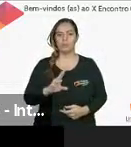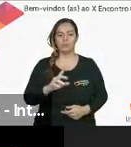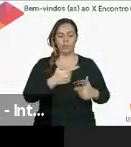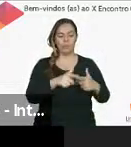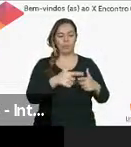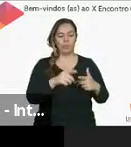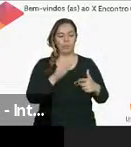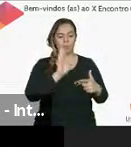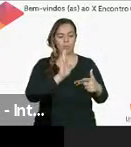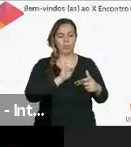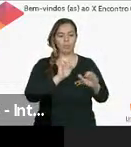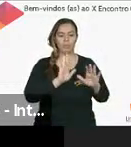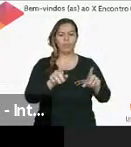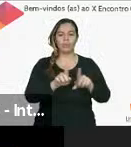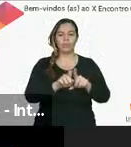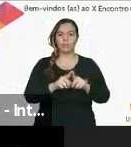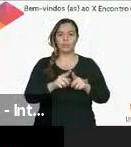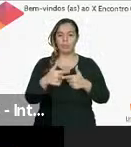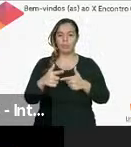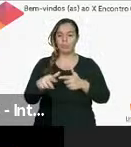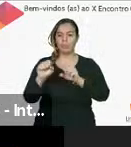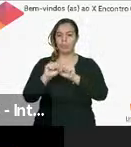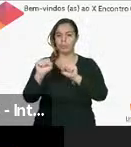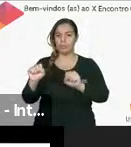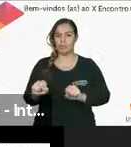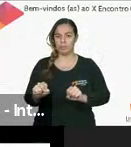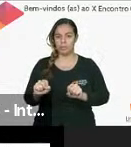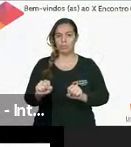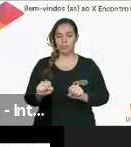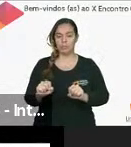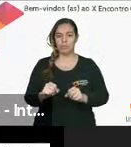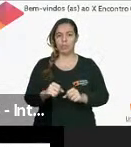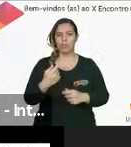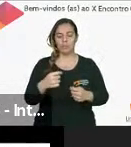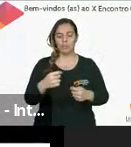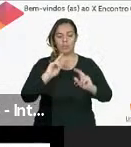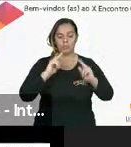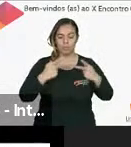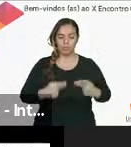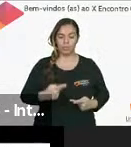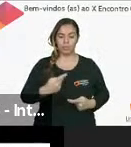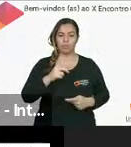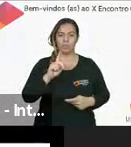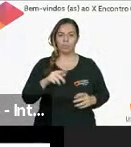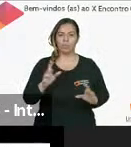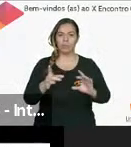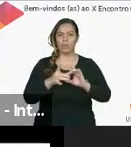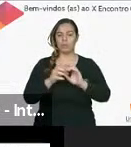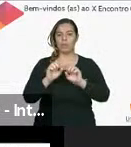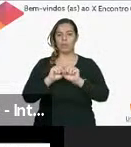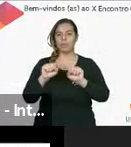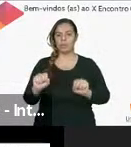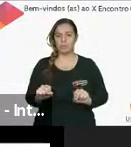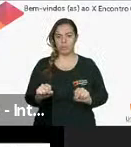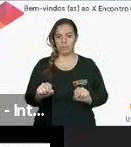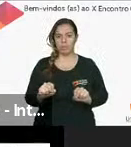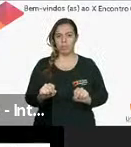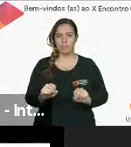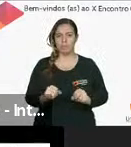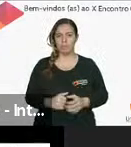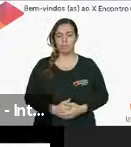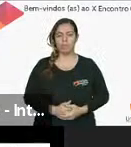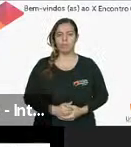un problema sistémico, tiene que ver con mirar a los seres vivos como sistema. Y aquí hay dos nociones